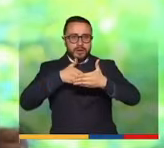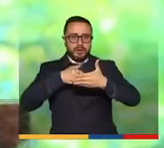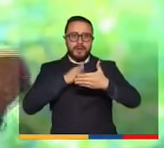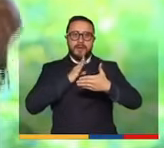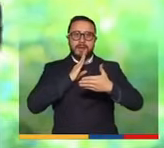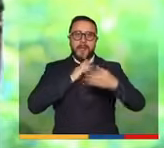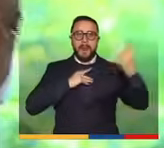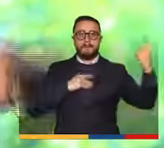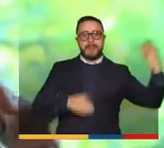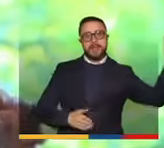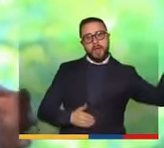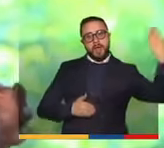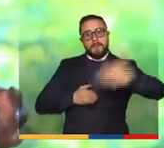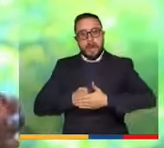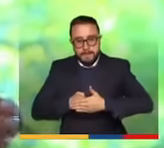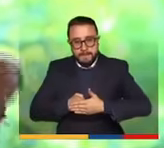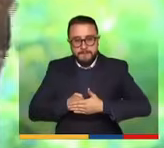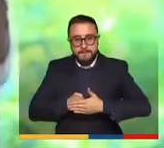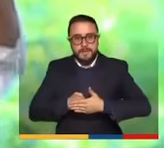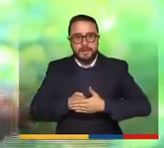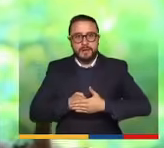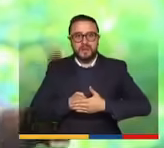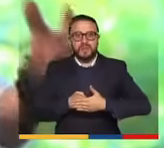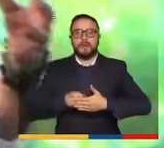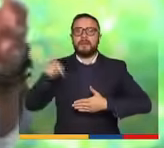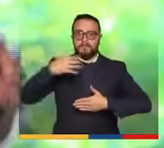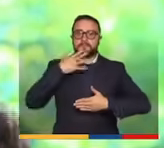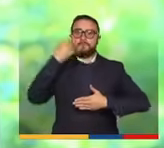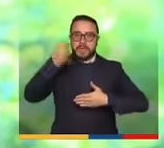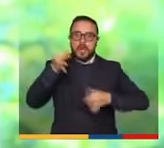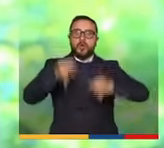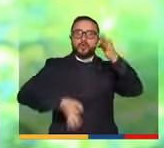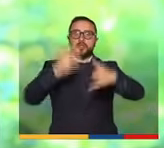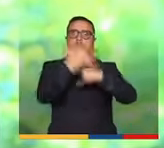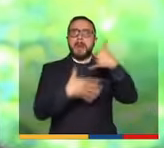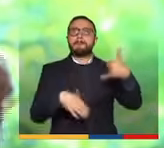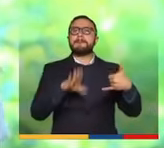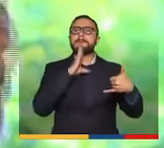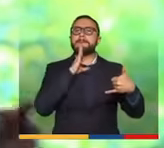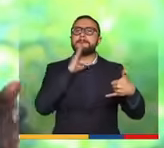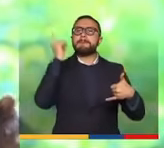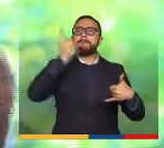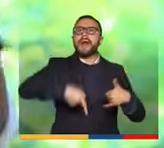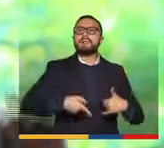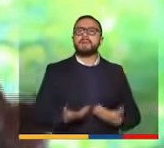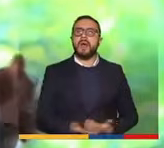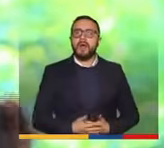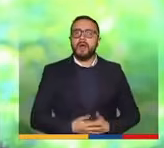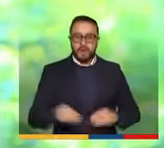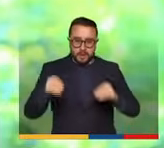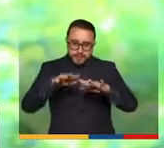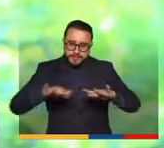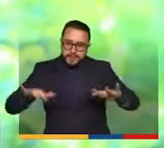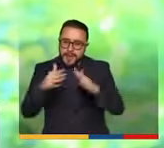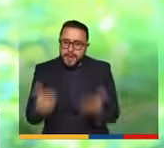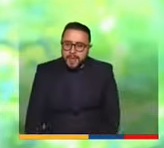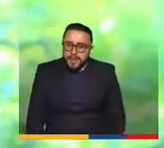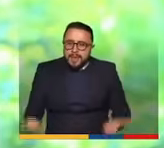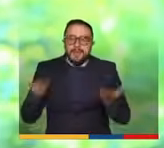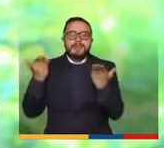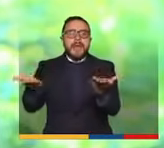quién quiere obstaculizar el que se haga justicia en Colombia, devolviéndole la tierra al